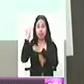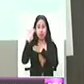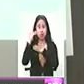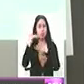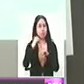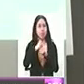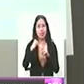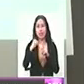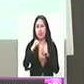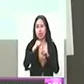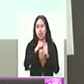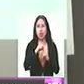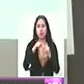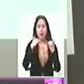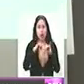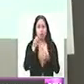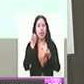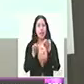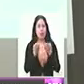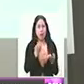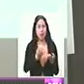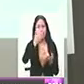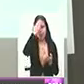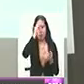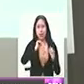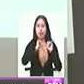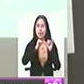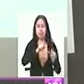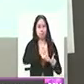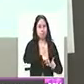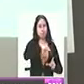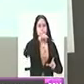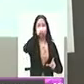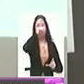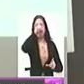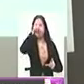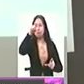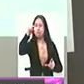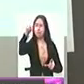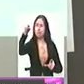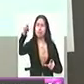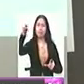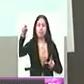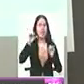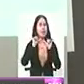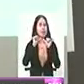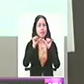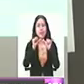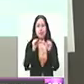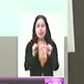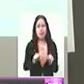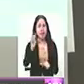que se está verificando, que se está analizando, porque llama la